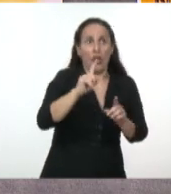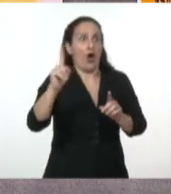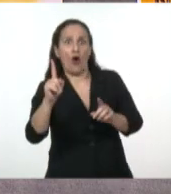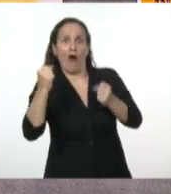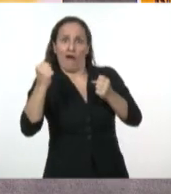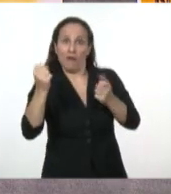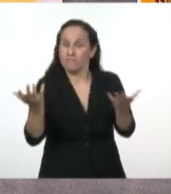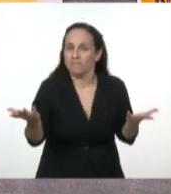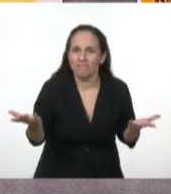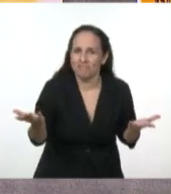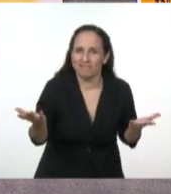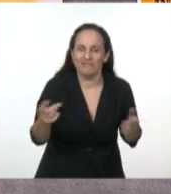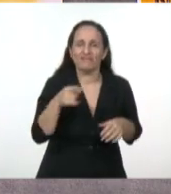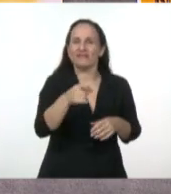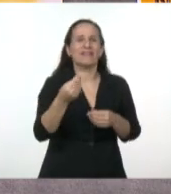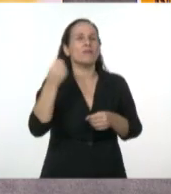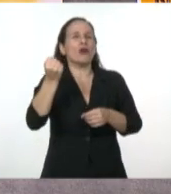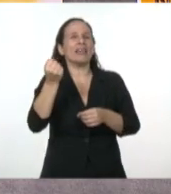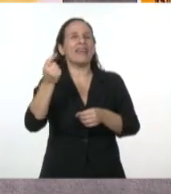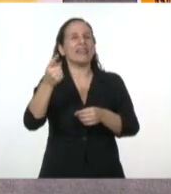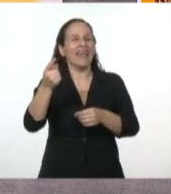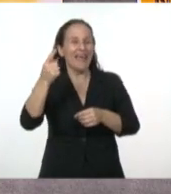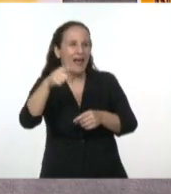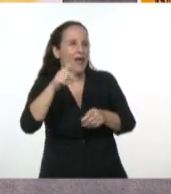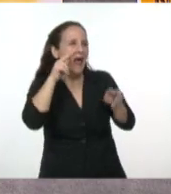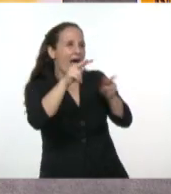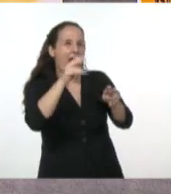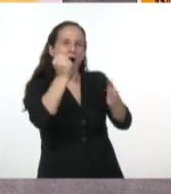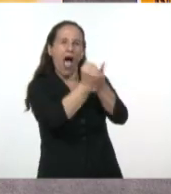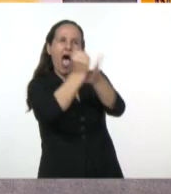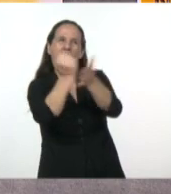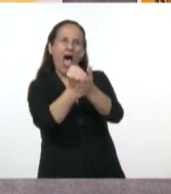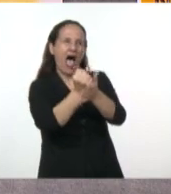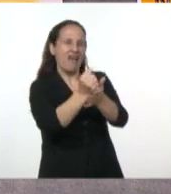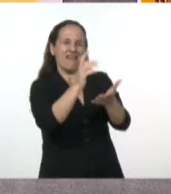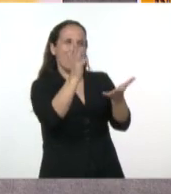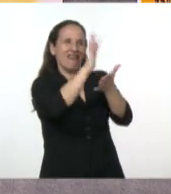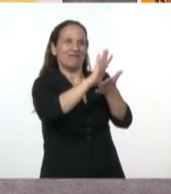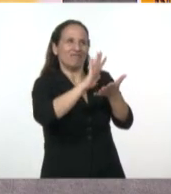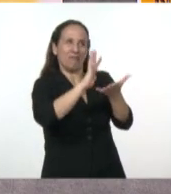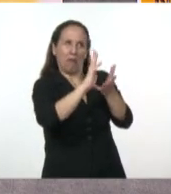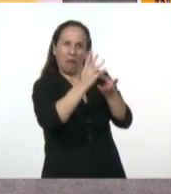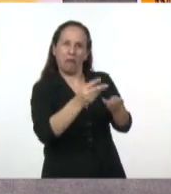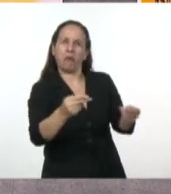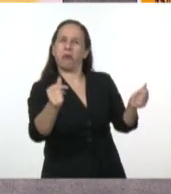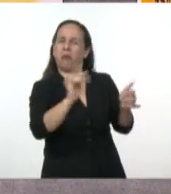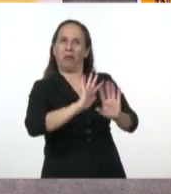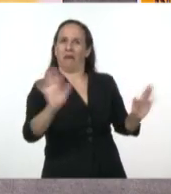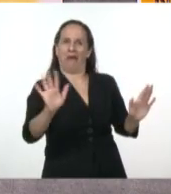y pensar estos estereotipos es invitarnos a desarmarlos. Y muchas veces, en función de estos estereotipos, de estos